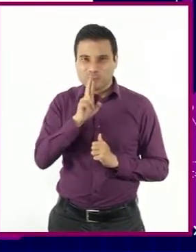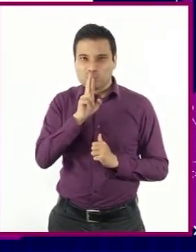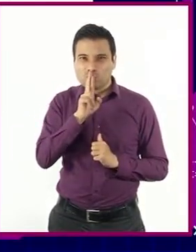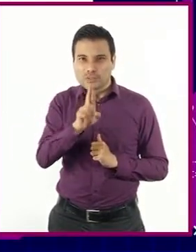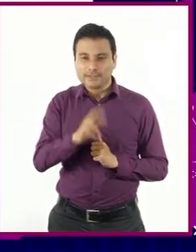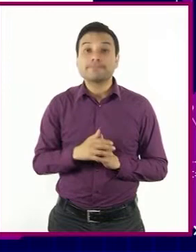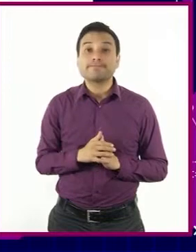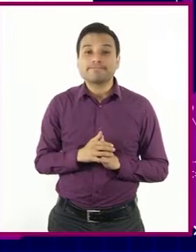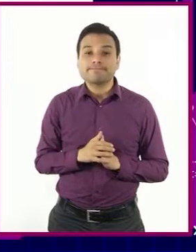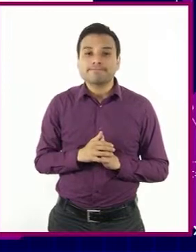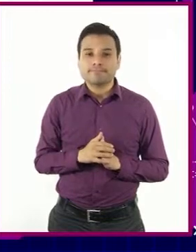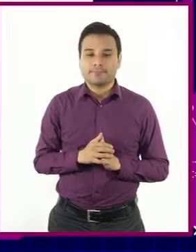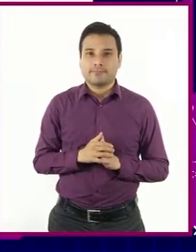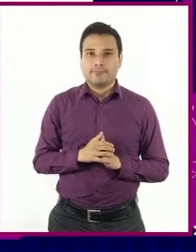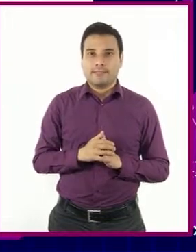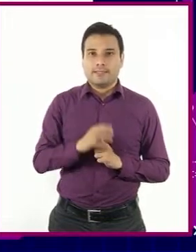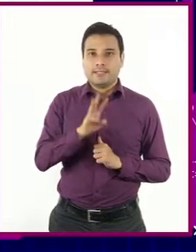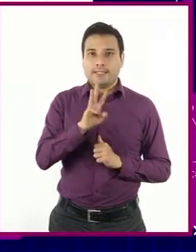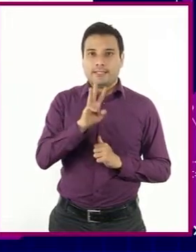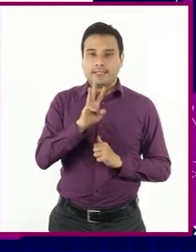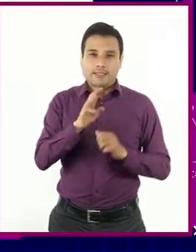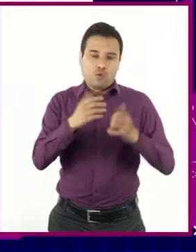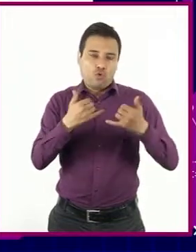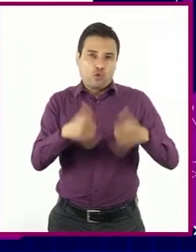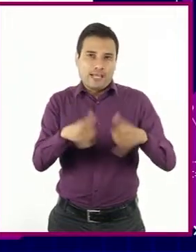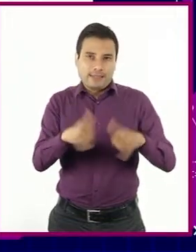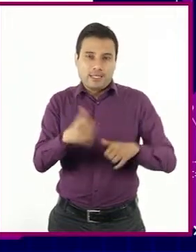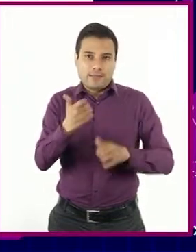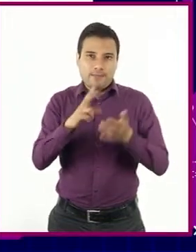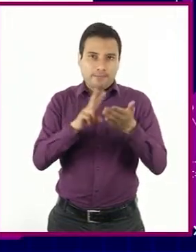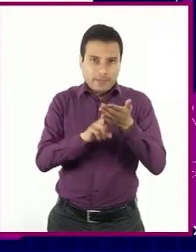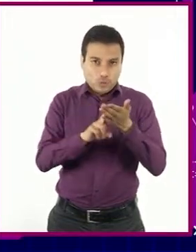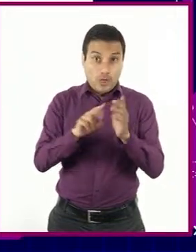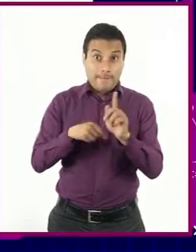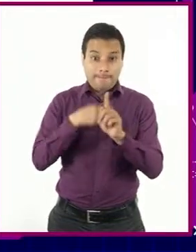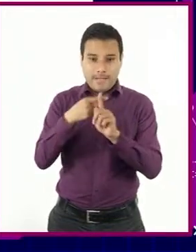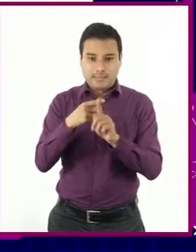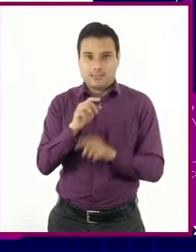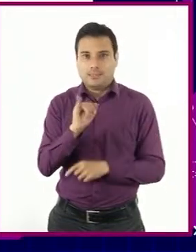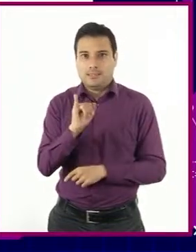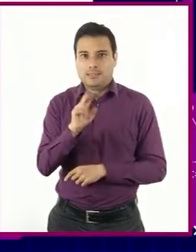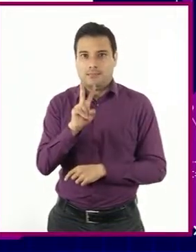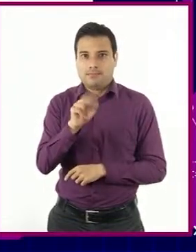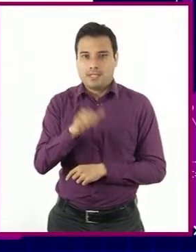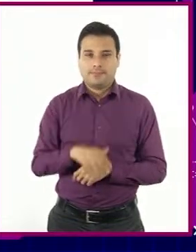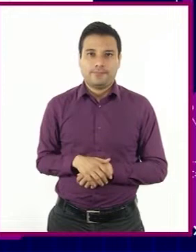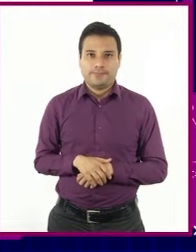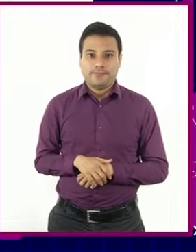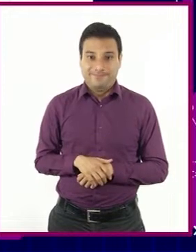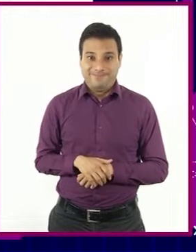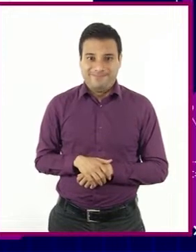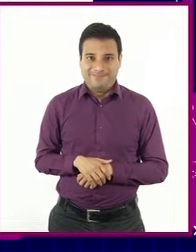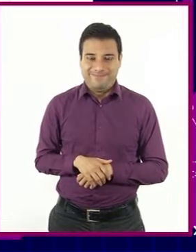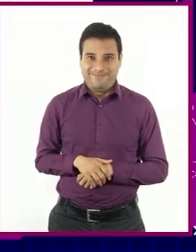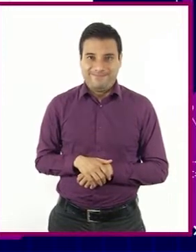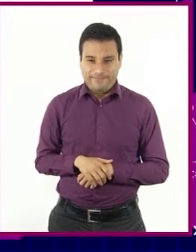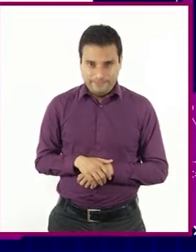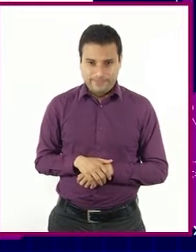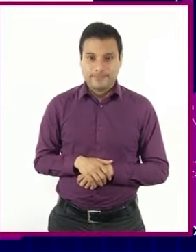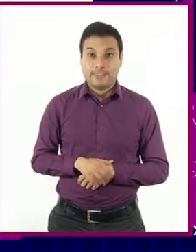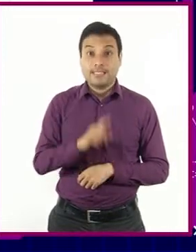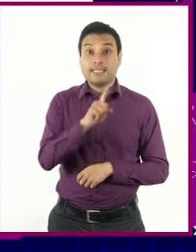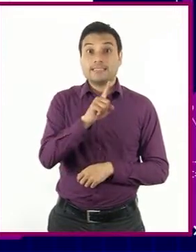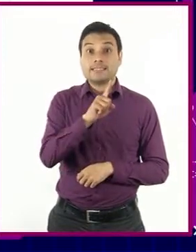fue resultado de sumar el precio del juguete más el IVA. Es decir, si al 100% le sumamos